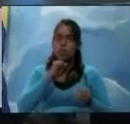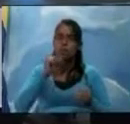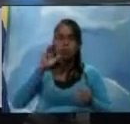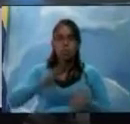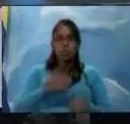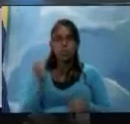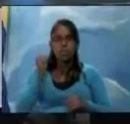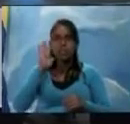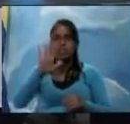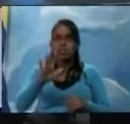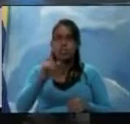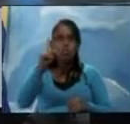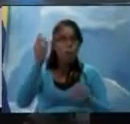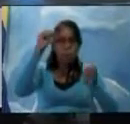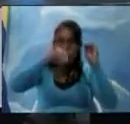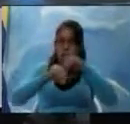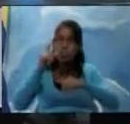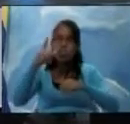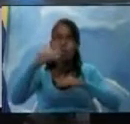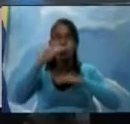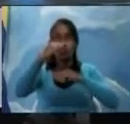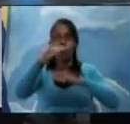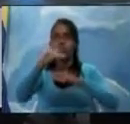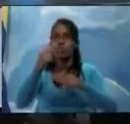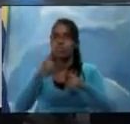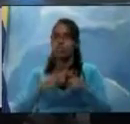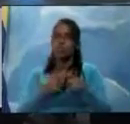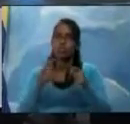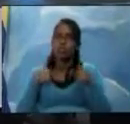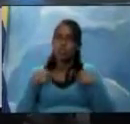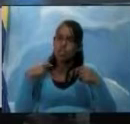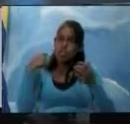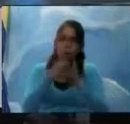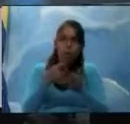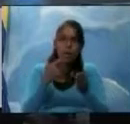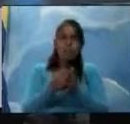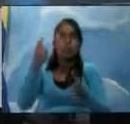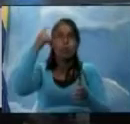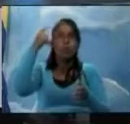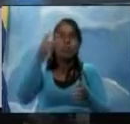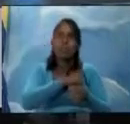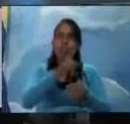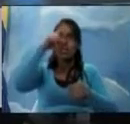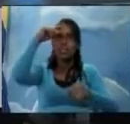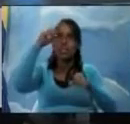5 días y no has pegado ni un bloque? Y yo te estoy pagando por día de trabajo.